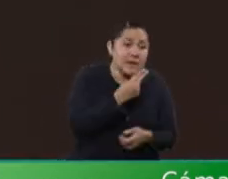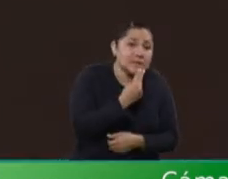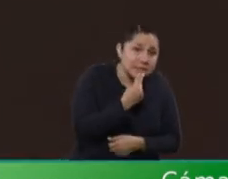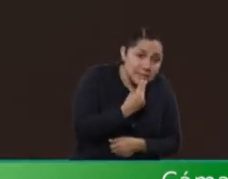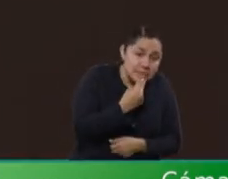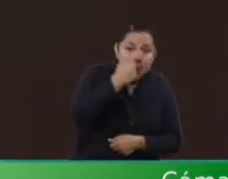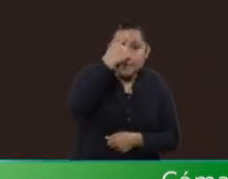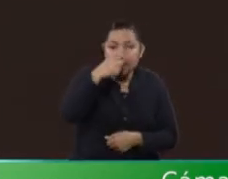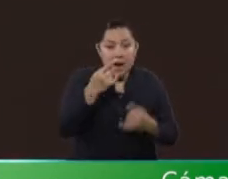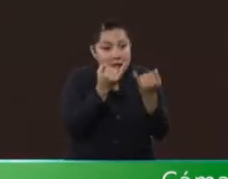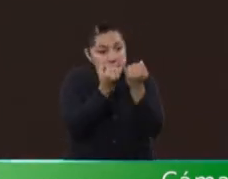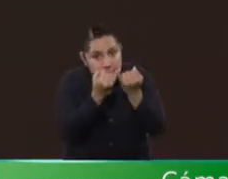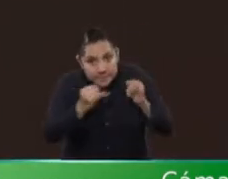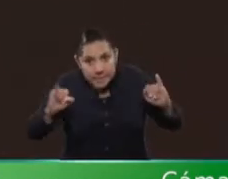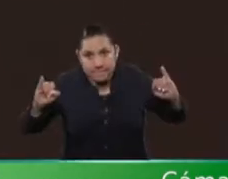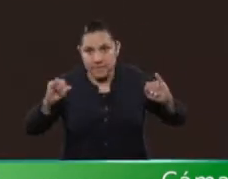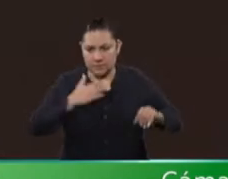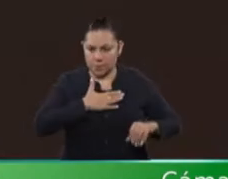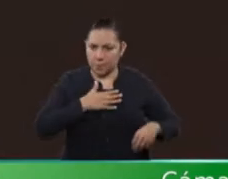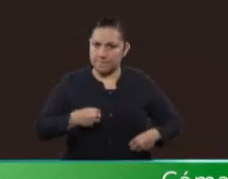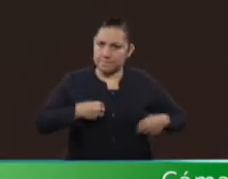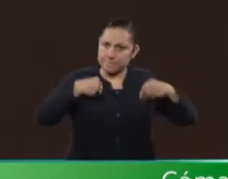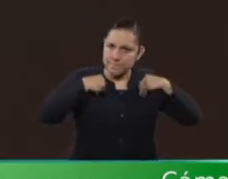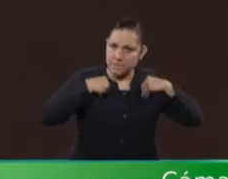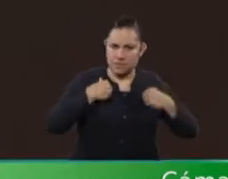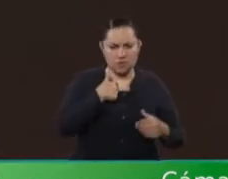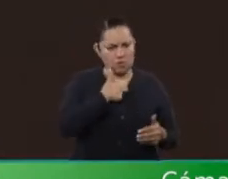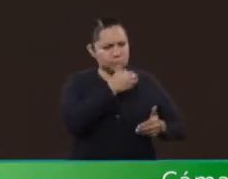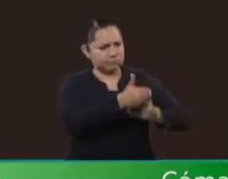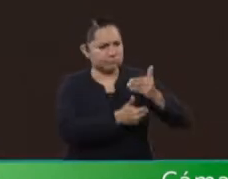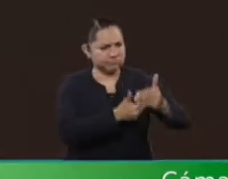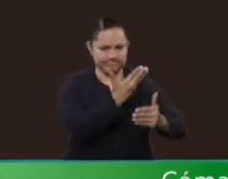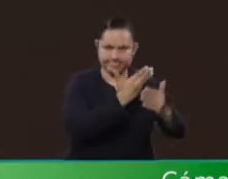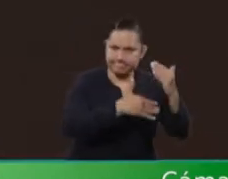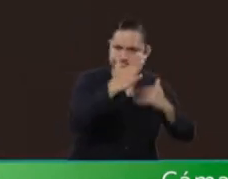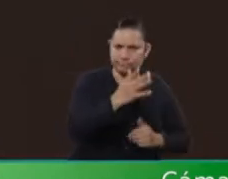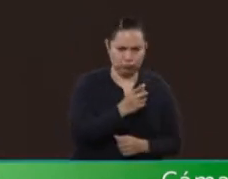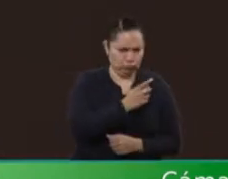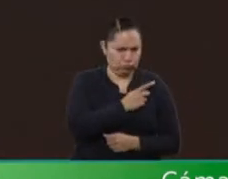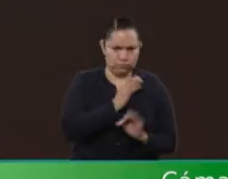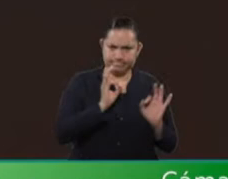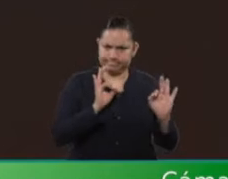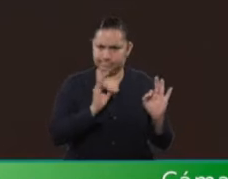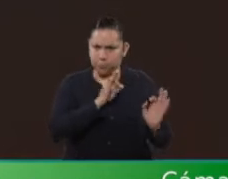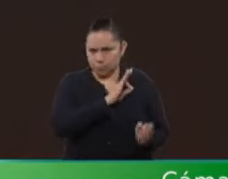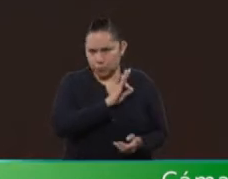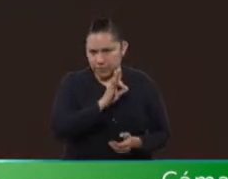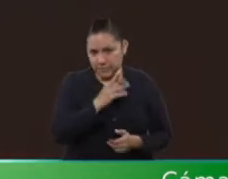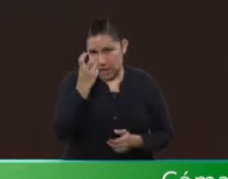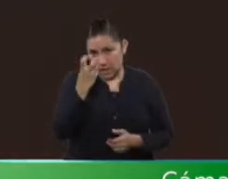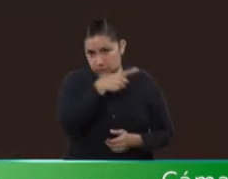y habilitación con esta pensión que vamos a decidir el día